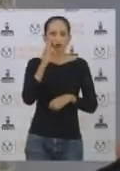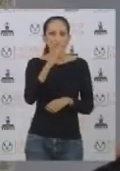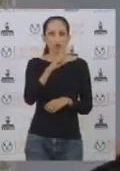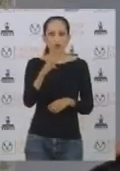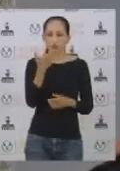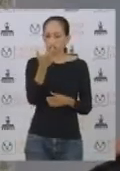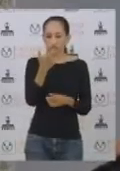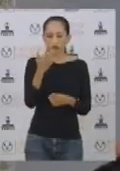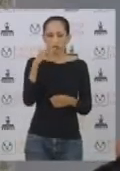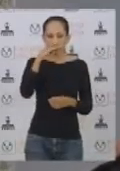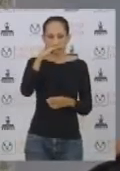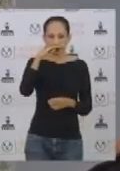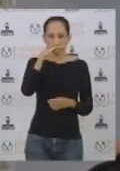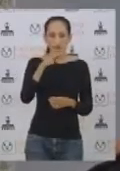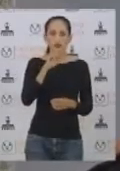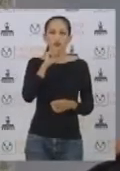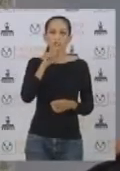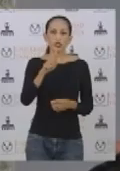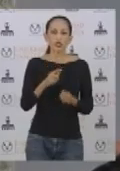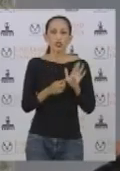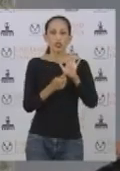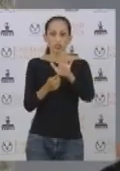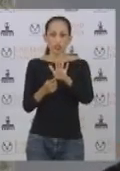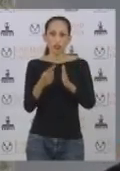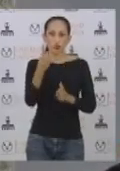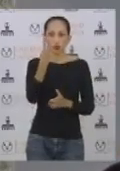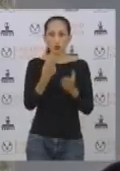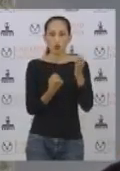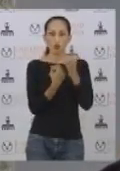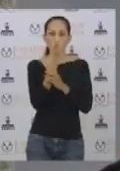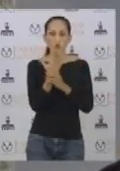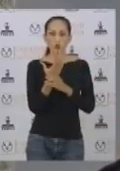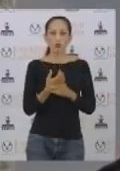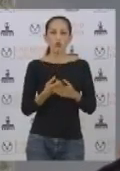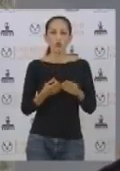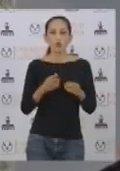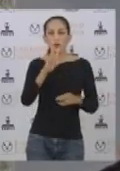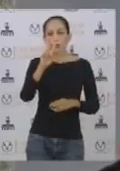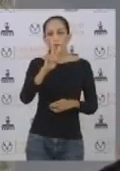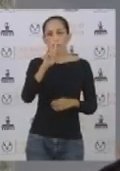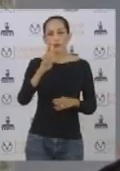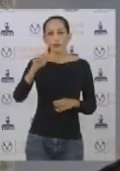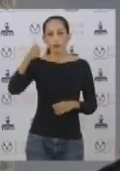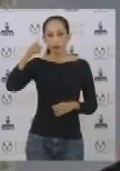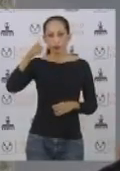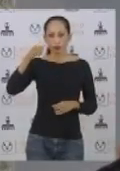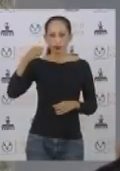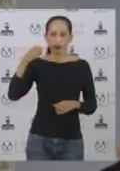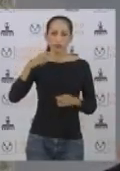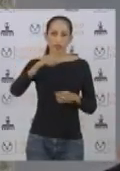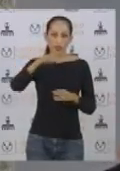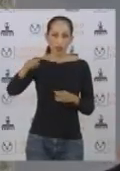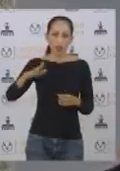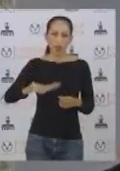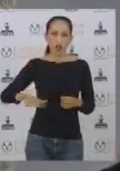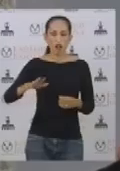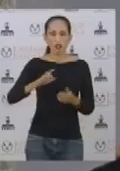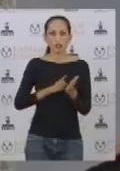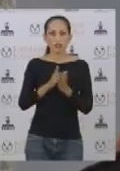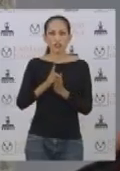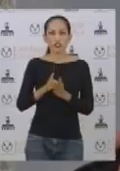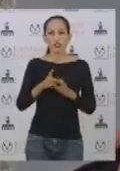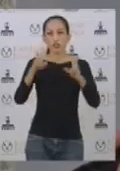Y tenemos 2 presentaciones de libros. Una que es en la mañana del viernes 11 en la Facultad de Derecho. Se estará presentando